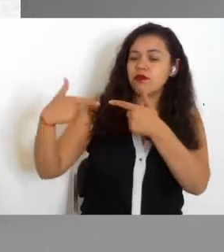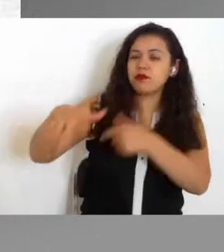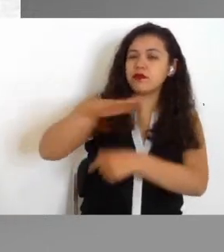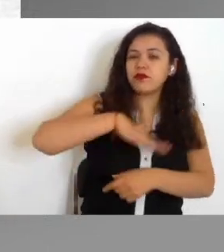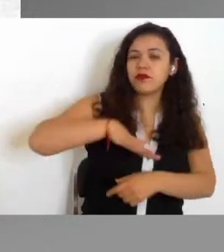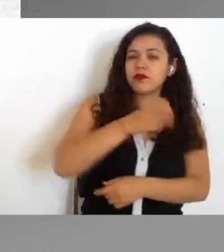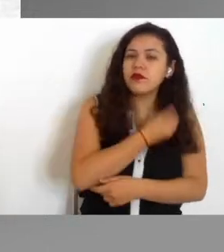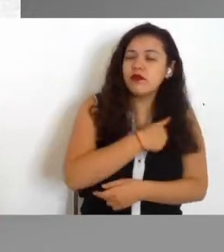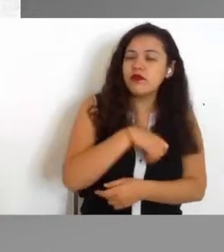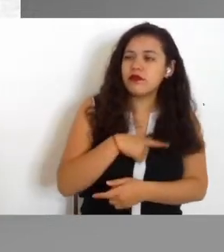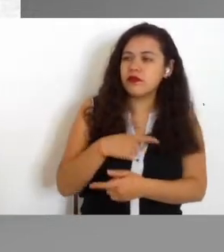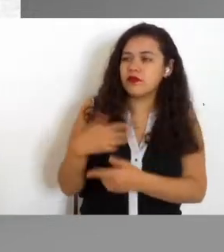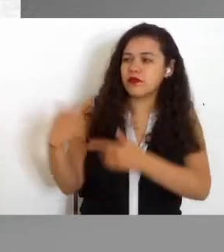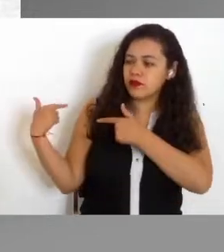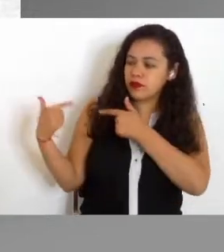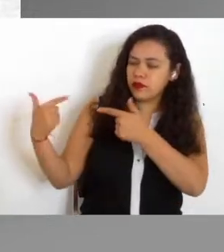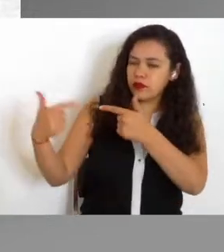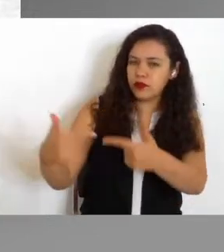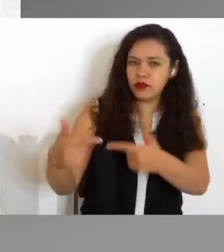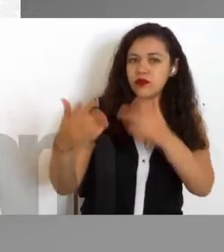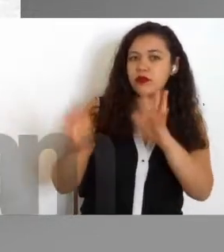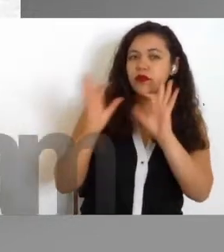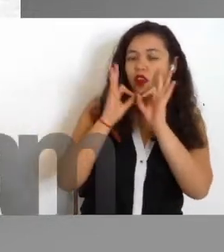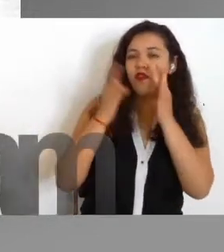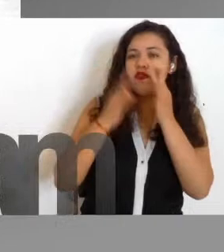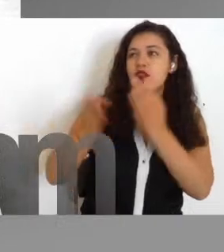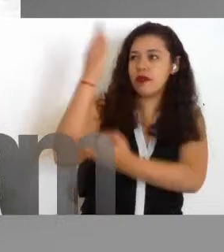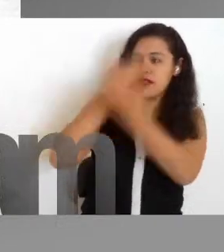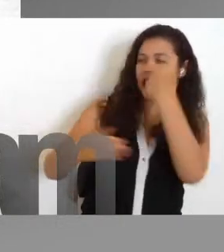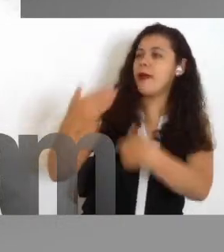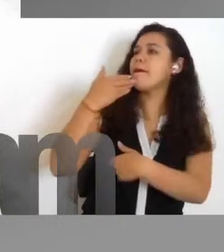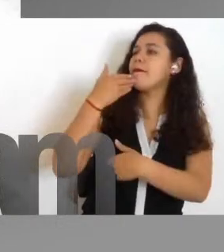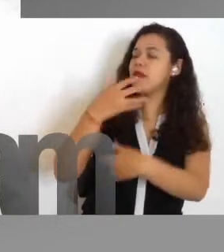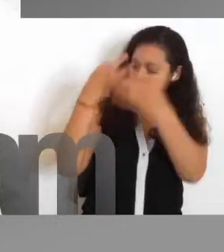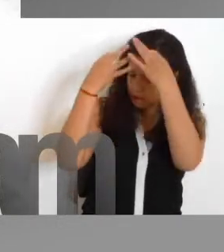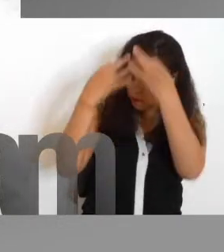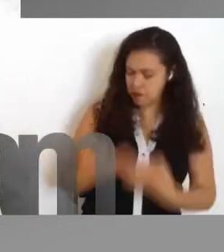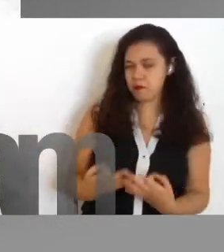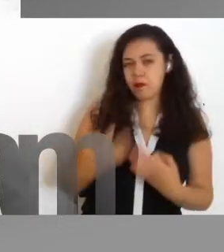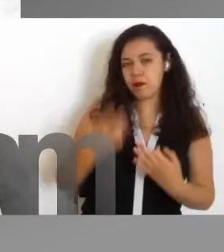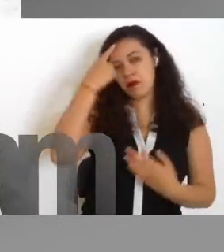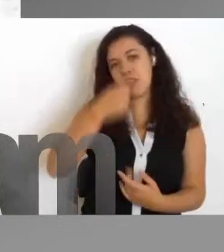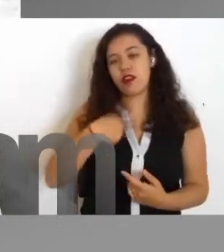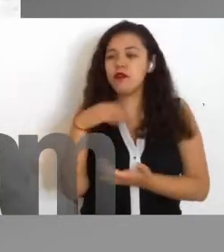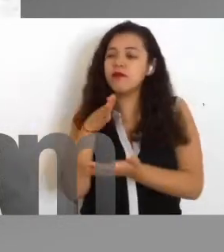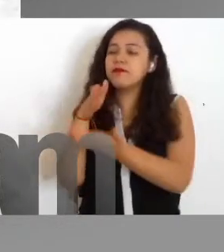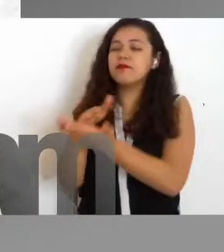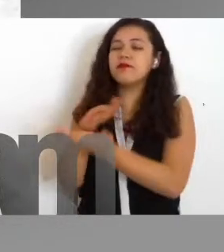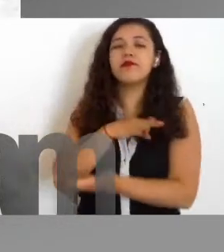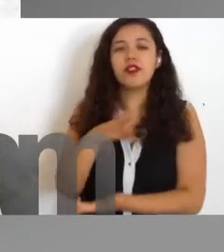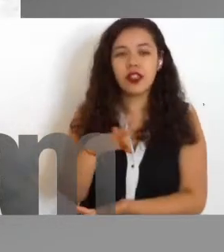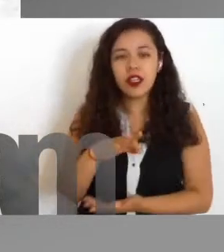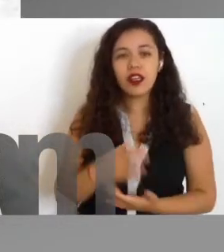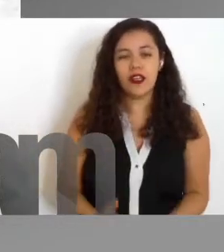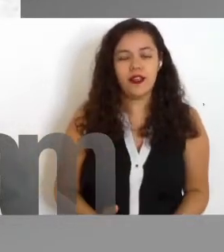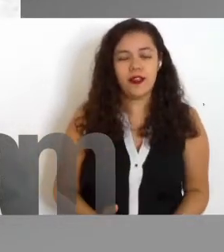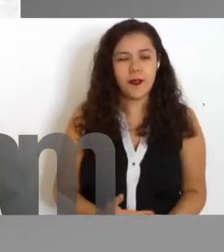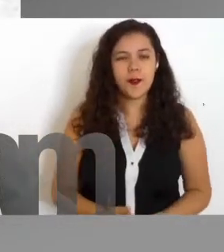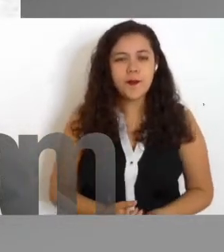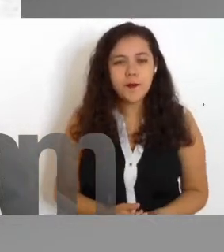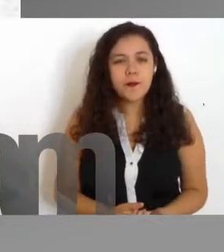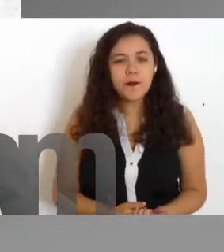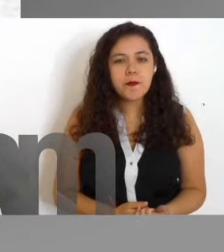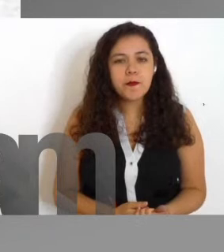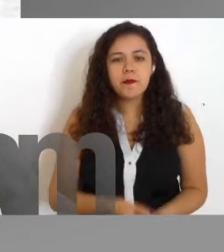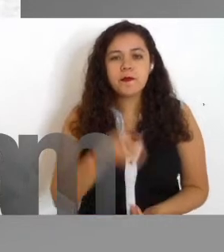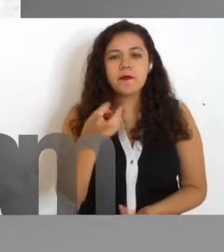se dirijan hacia nosotros de la forma correcta, adecuada, para poder yo asistir. Entonces, eso es algo que